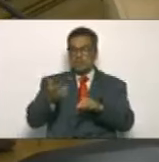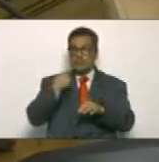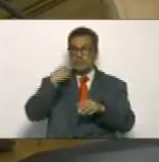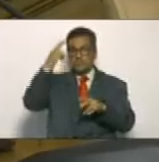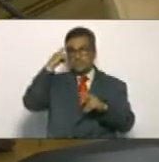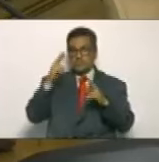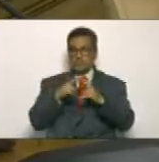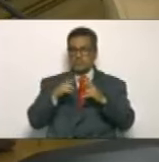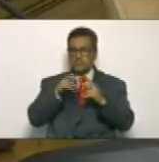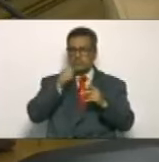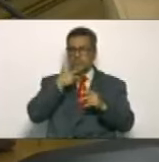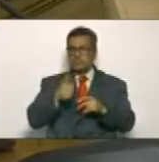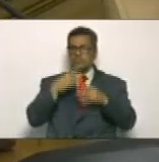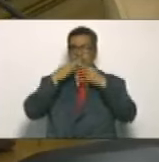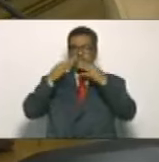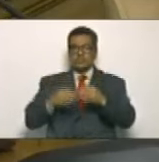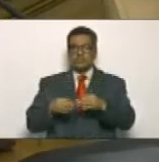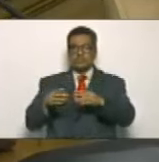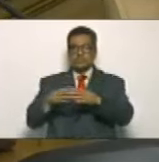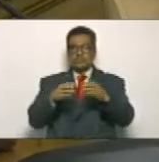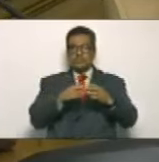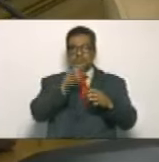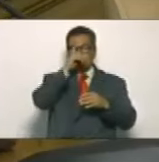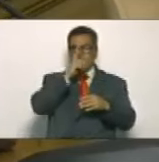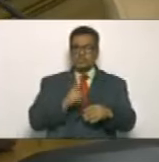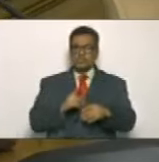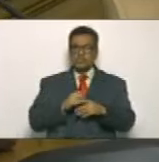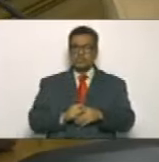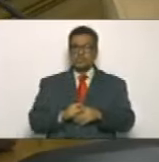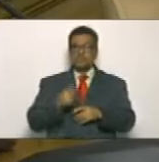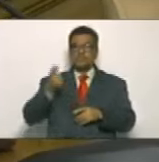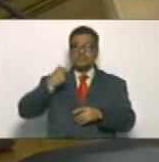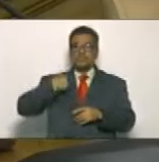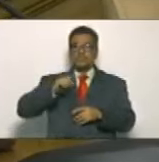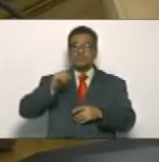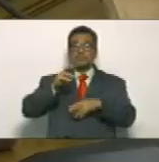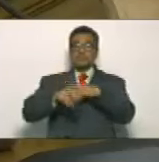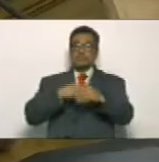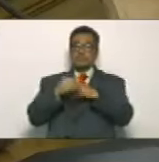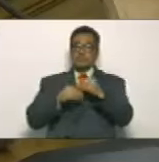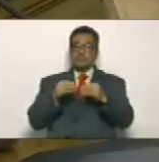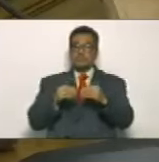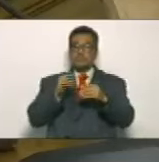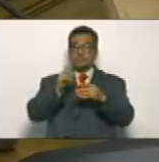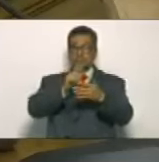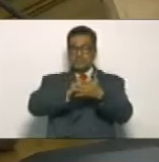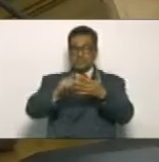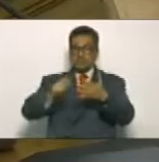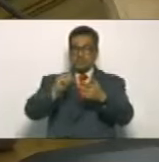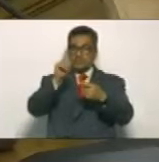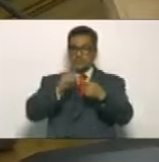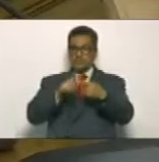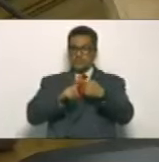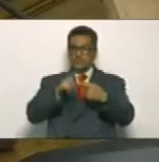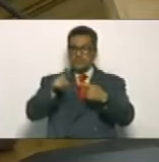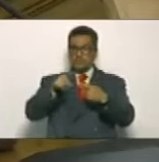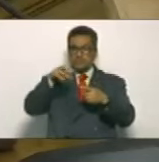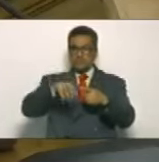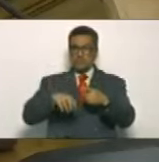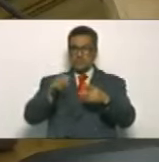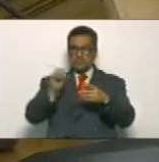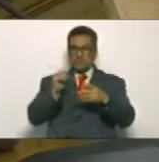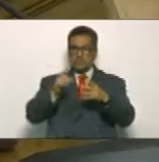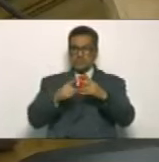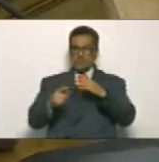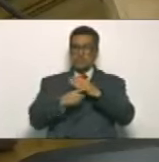conocimiento práctico y real del sector discapacidad, debiéndose conformar los siguientes registros. 1. Estadal,